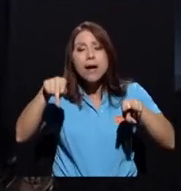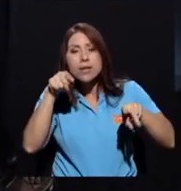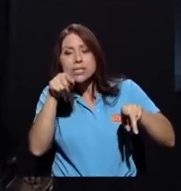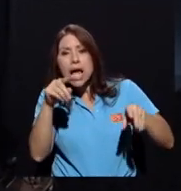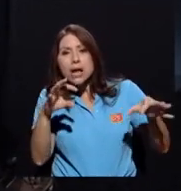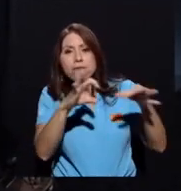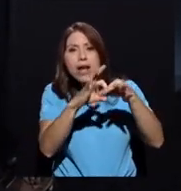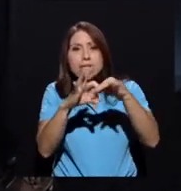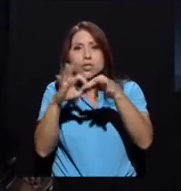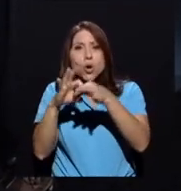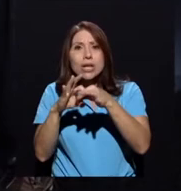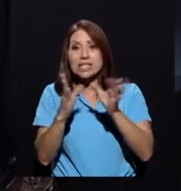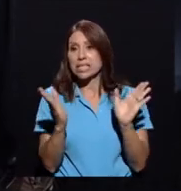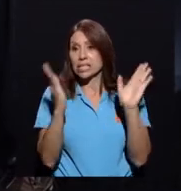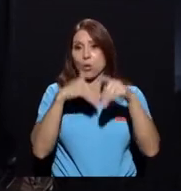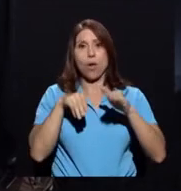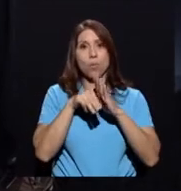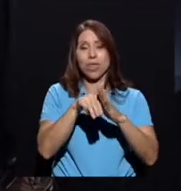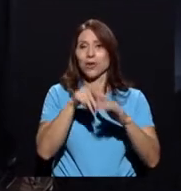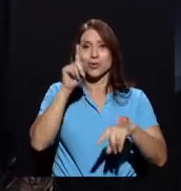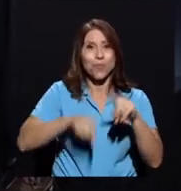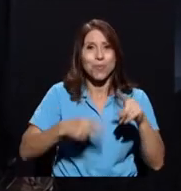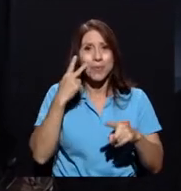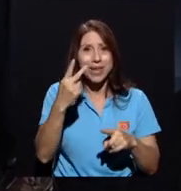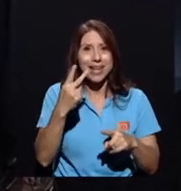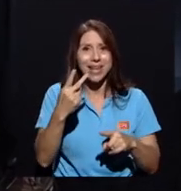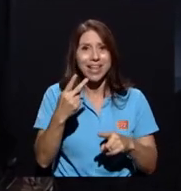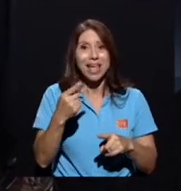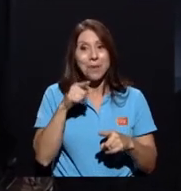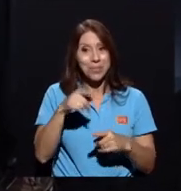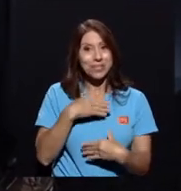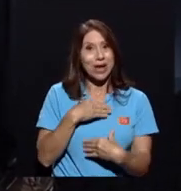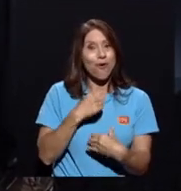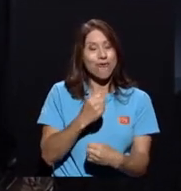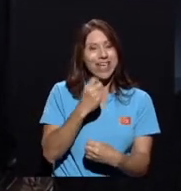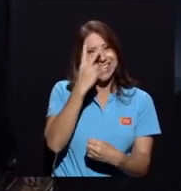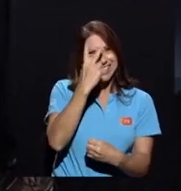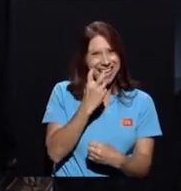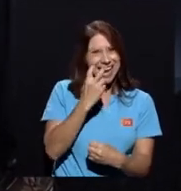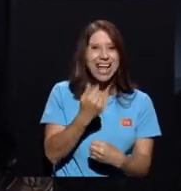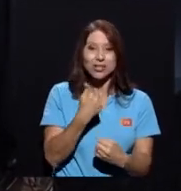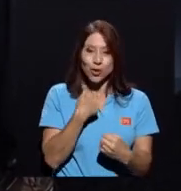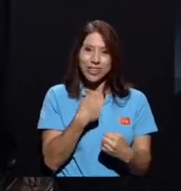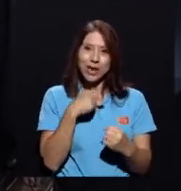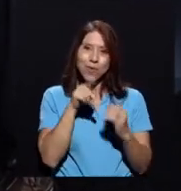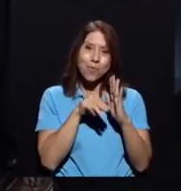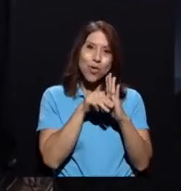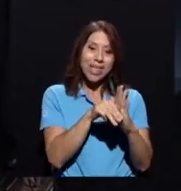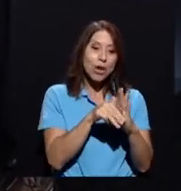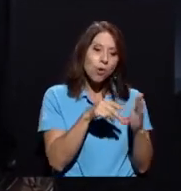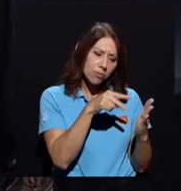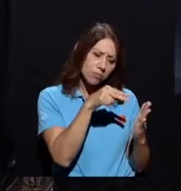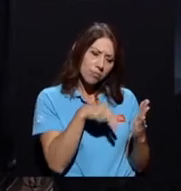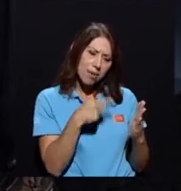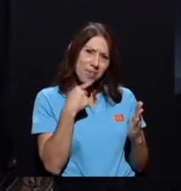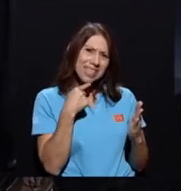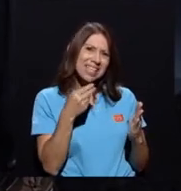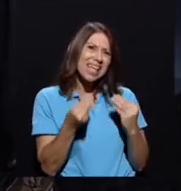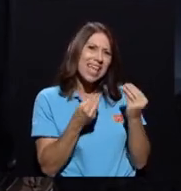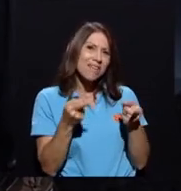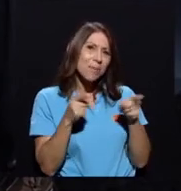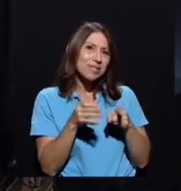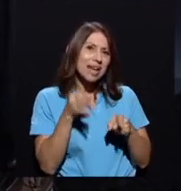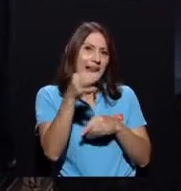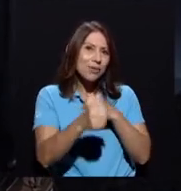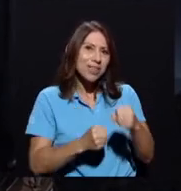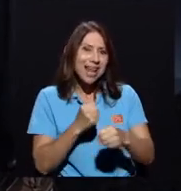pero si esa esa confianza ciega yo aquí tengo un modelo y me dice lo que va a pasar el año entrante yo recuerdo hace mucho con unos colegas que